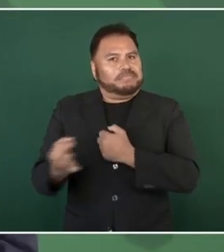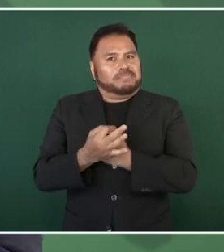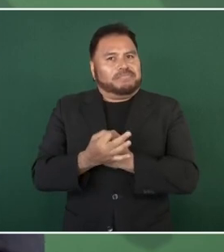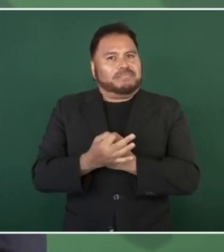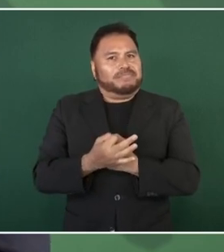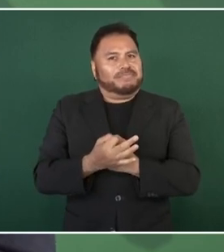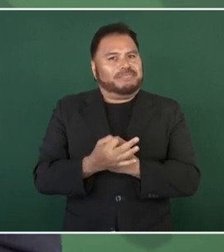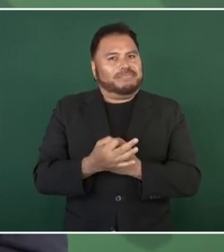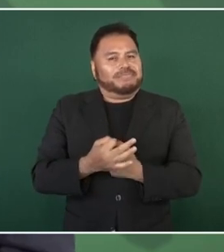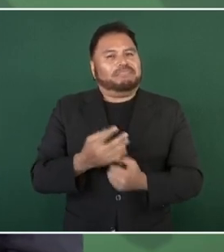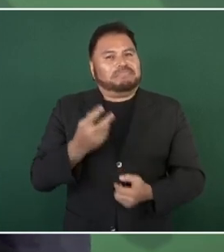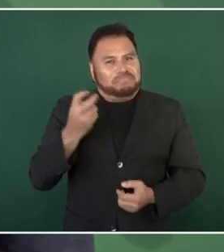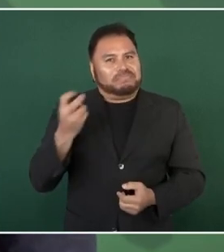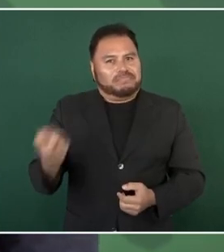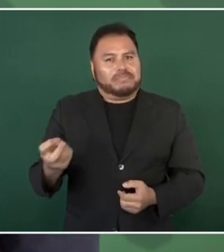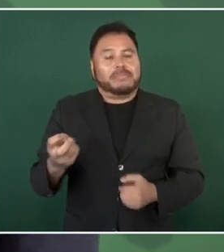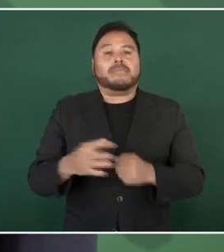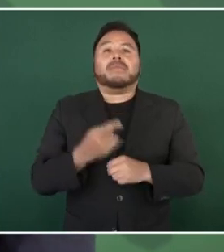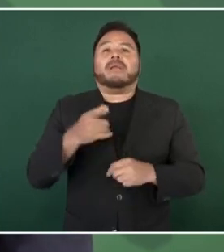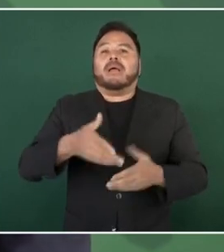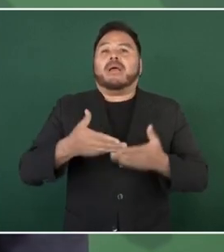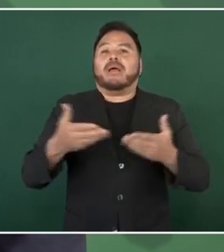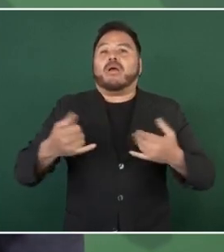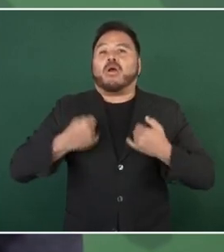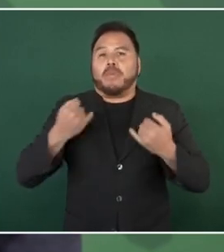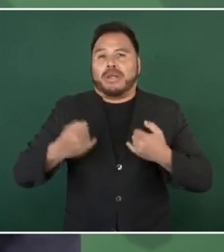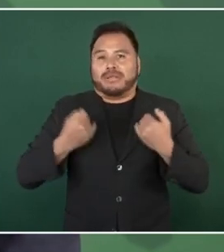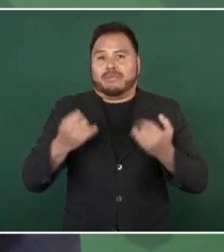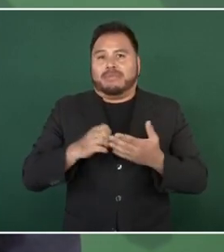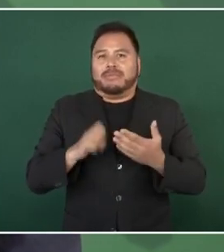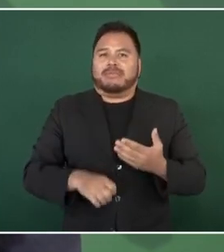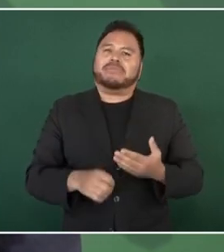el hecho de que los jóvenes tienen que abandonar